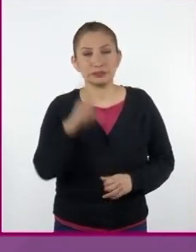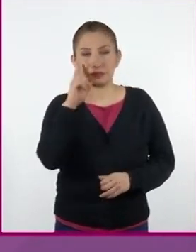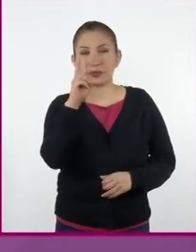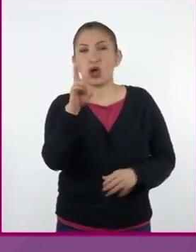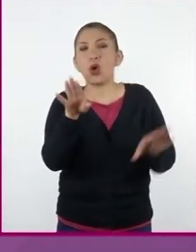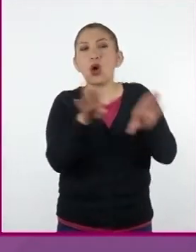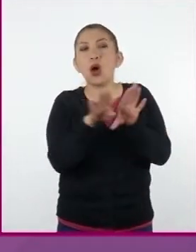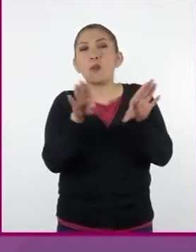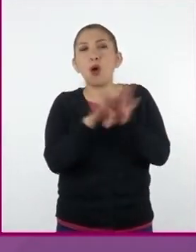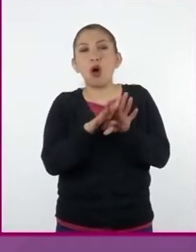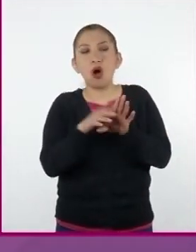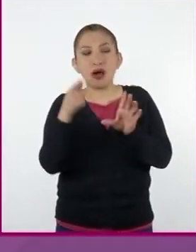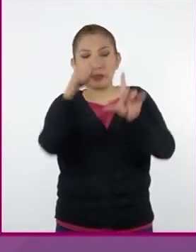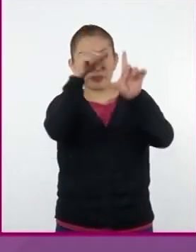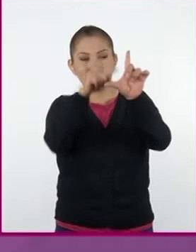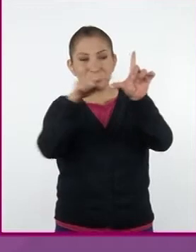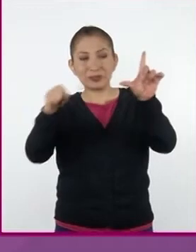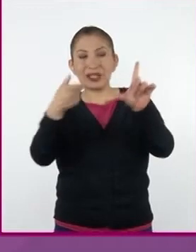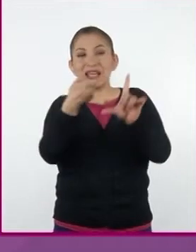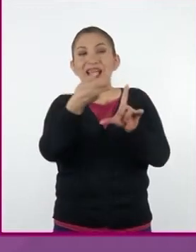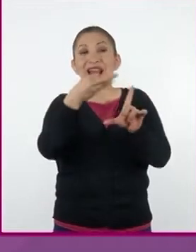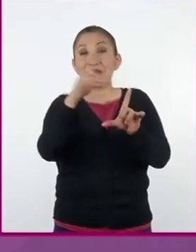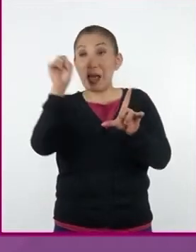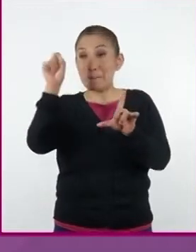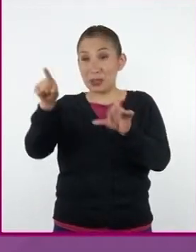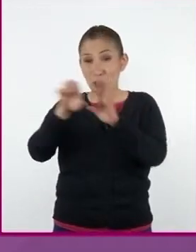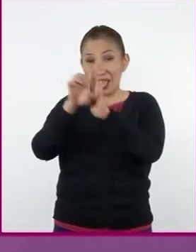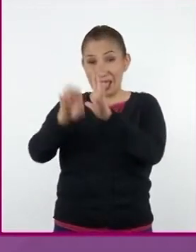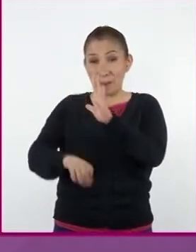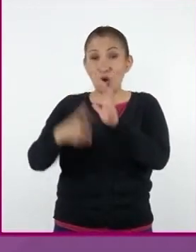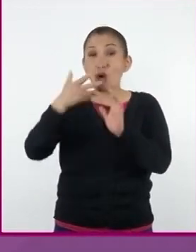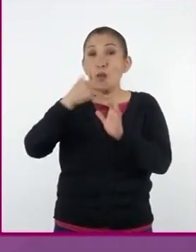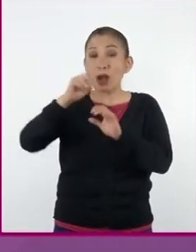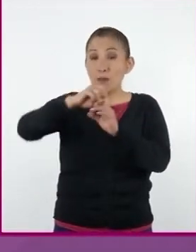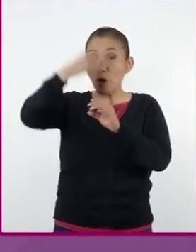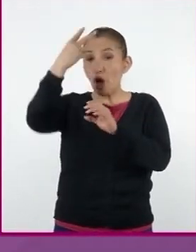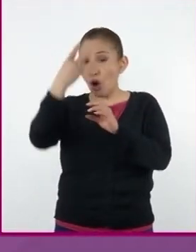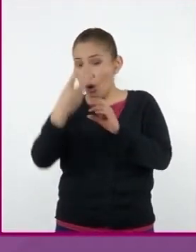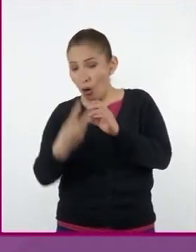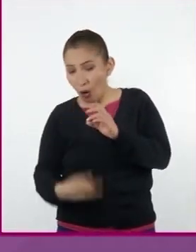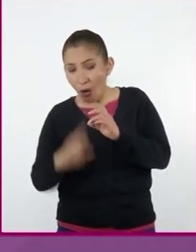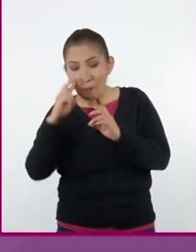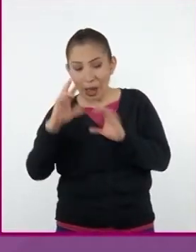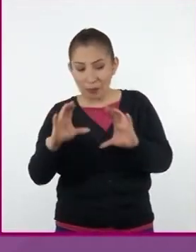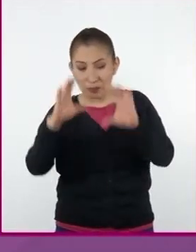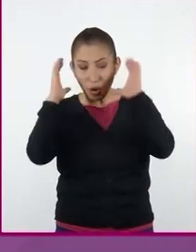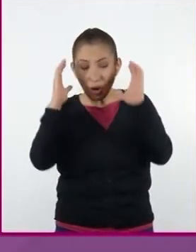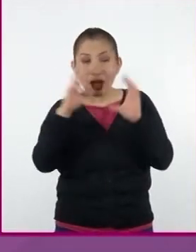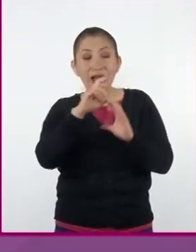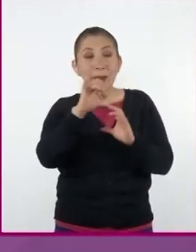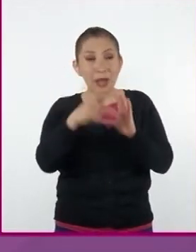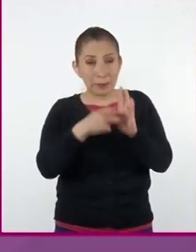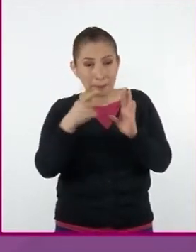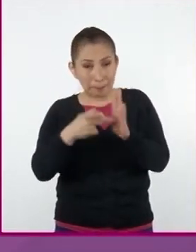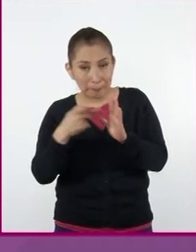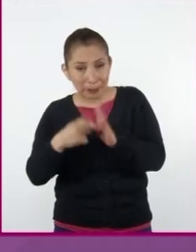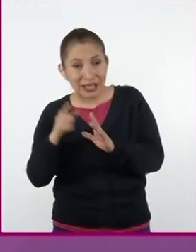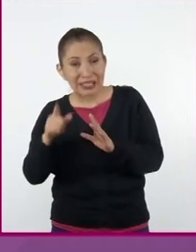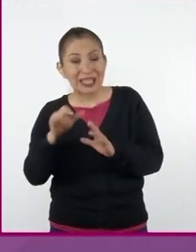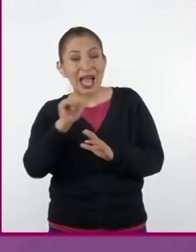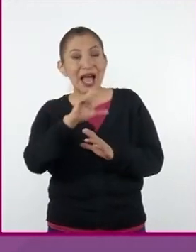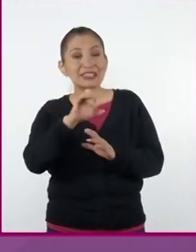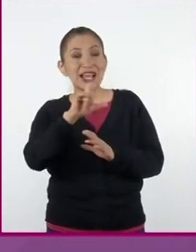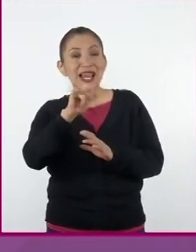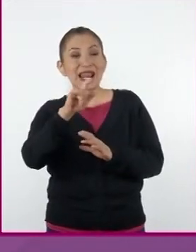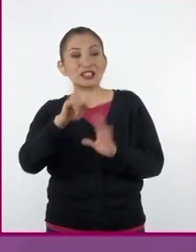Veamos cómo graficar la situación anterior que ejemplifica la aceleración constante, la rapidez constante y la